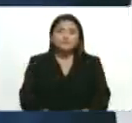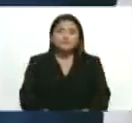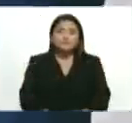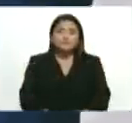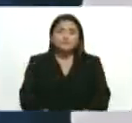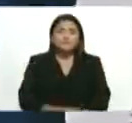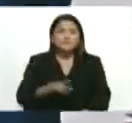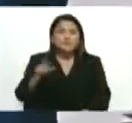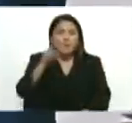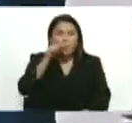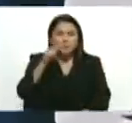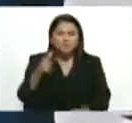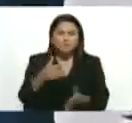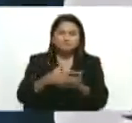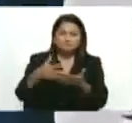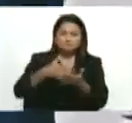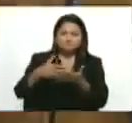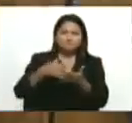Este señor dijo,